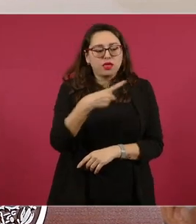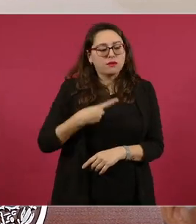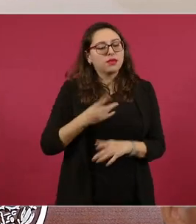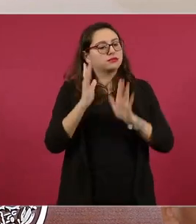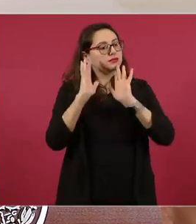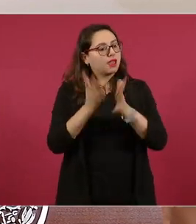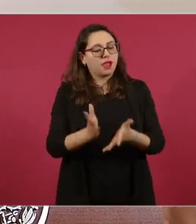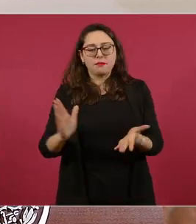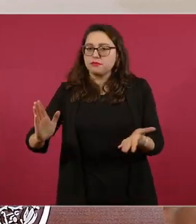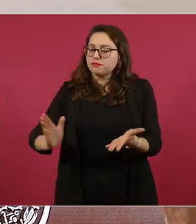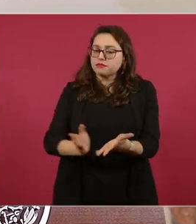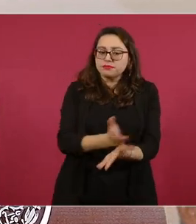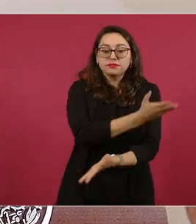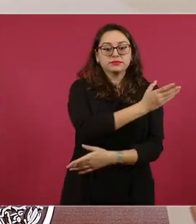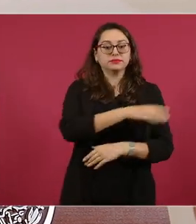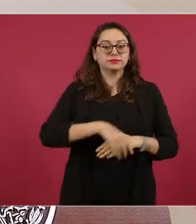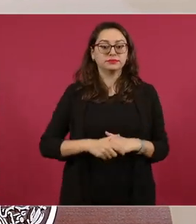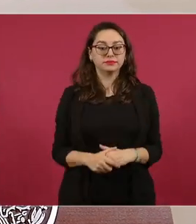Entonces,